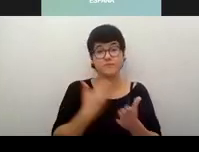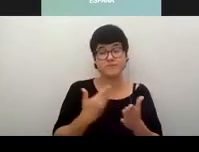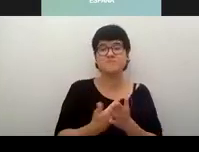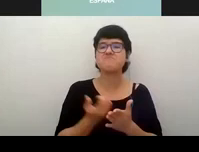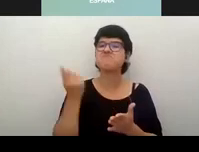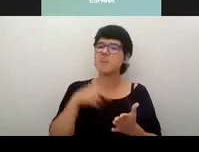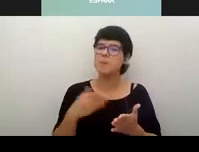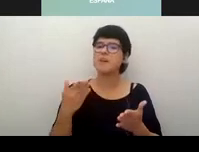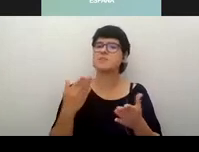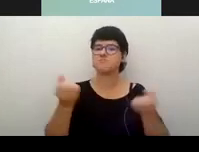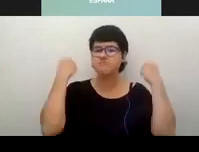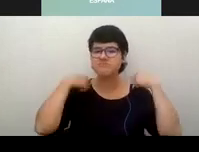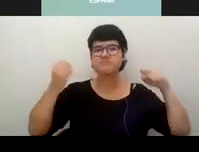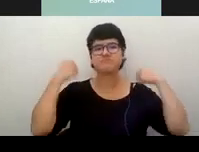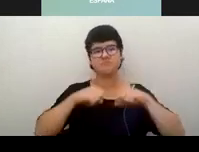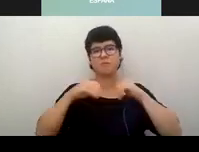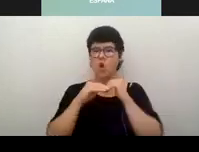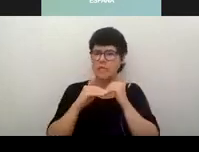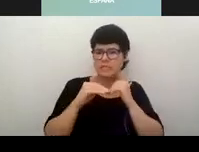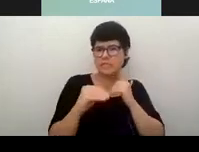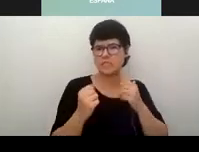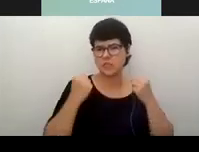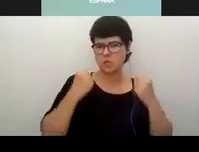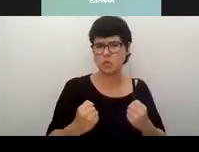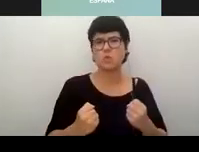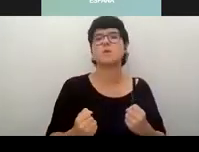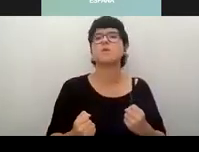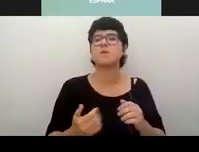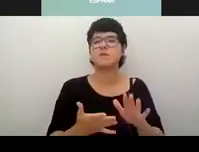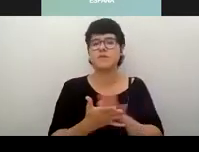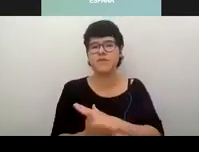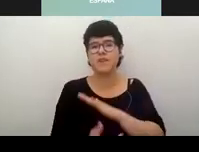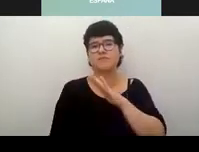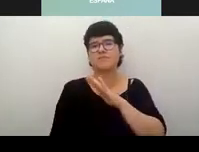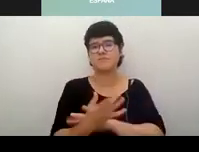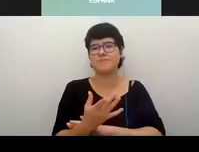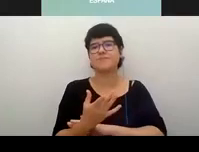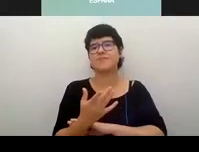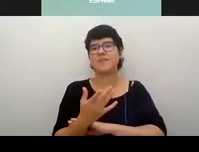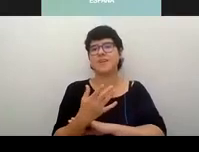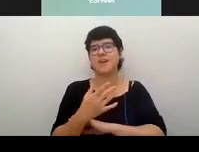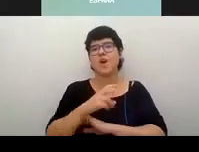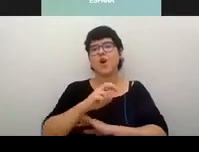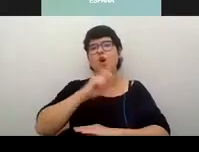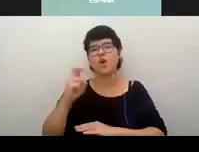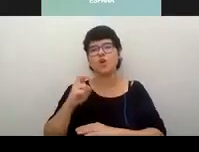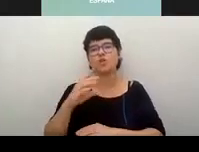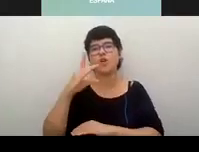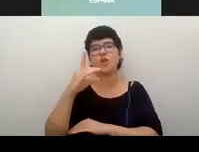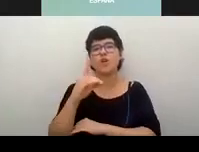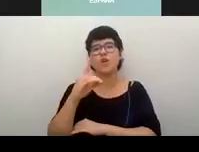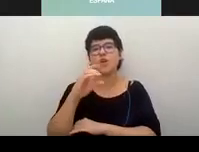resistencia elevó los niveles del género de sulfovibrio, es más complicado de pronunciar, que aumenta la protección de las células